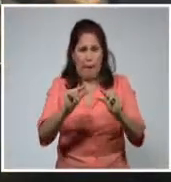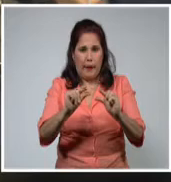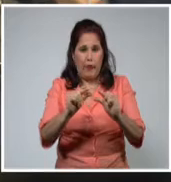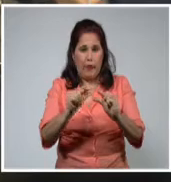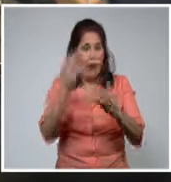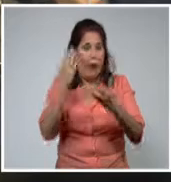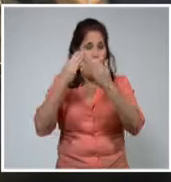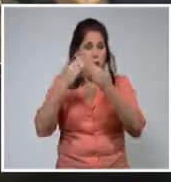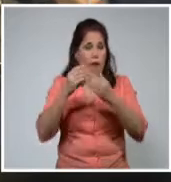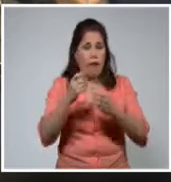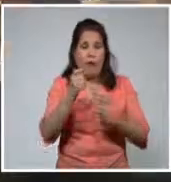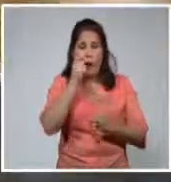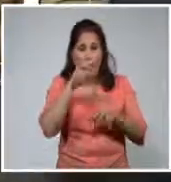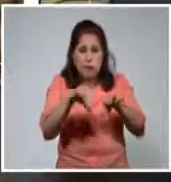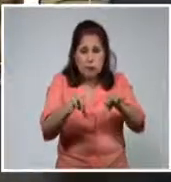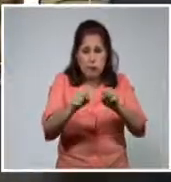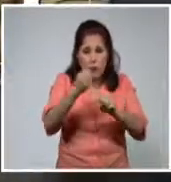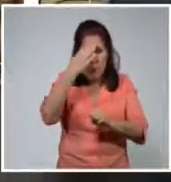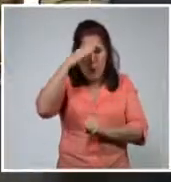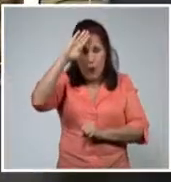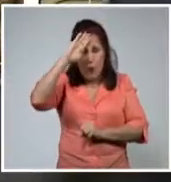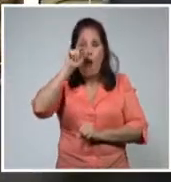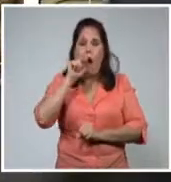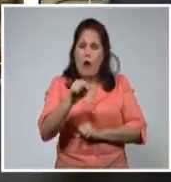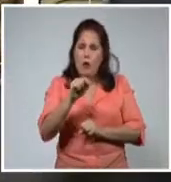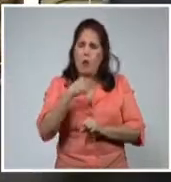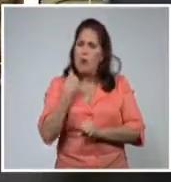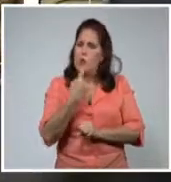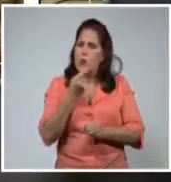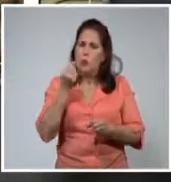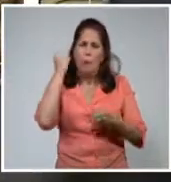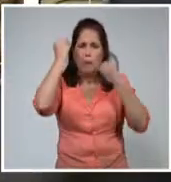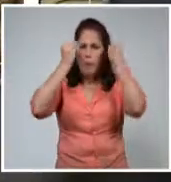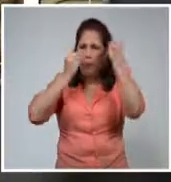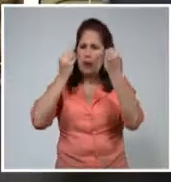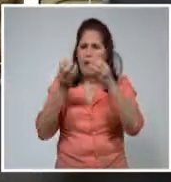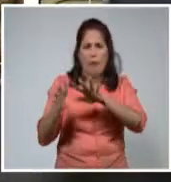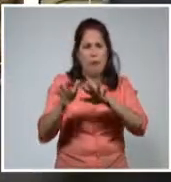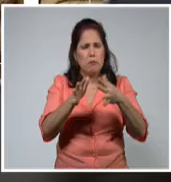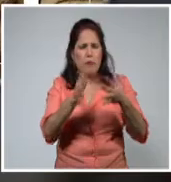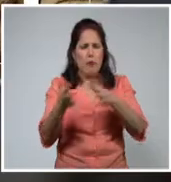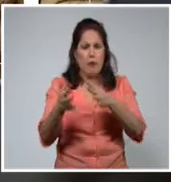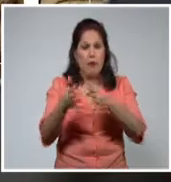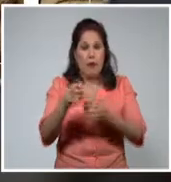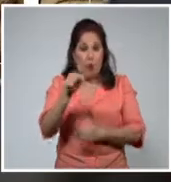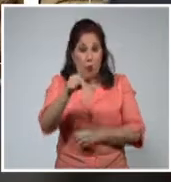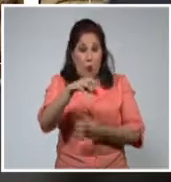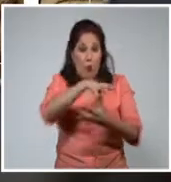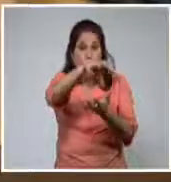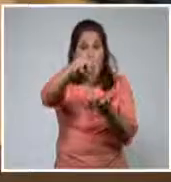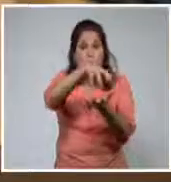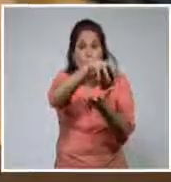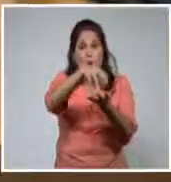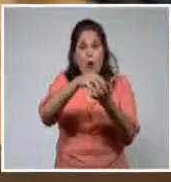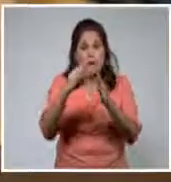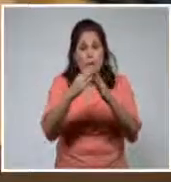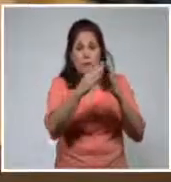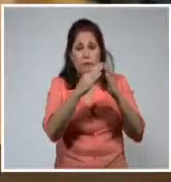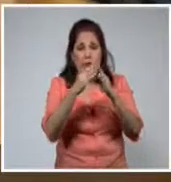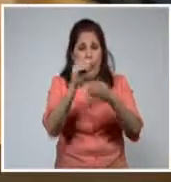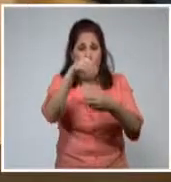Colón y otros cronistas. Nosotros estimamos que, por ejemplo, en una de las regiones más habitadas que eran